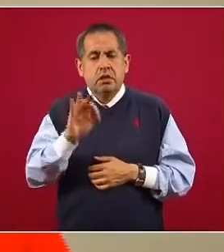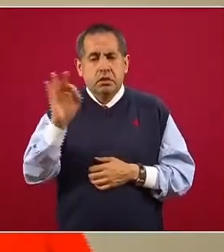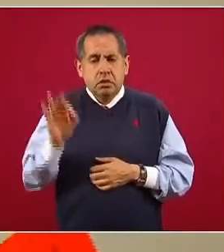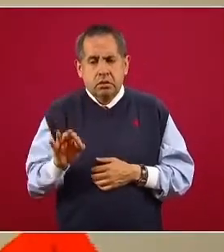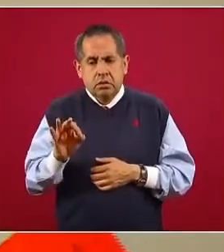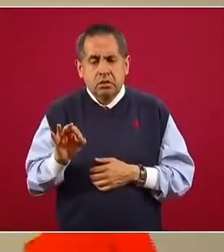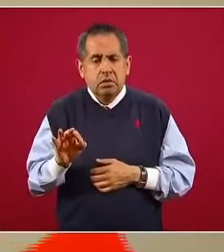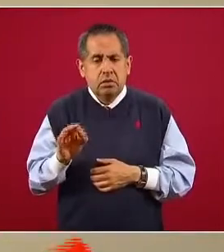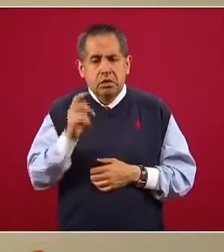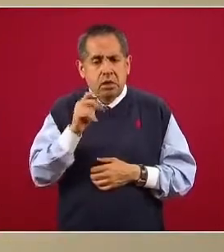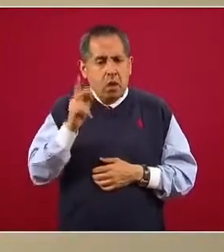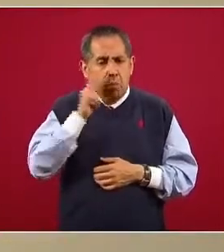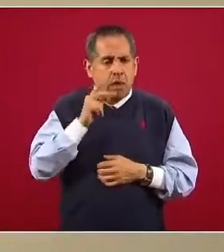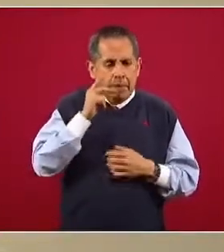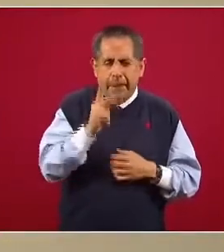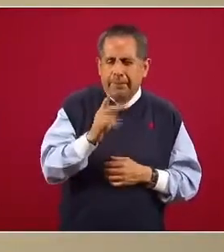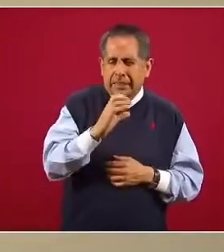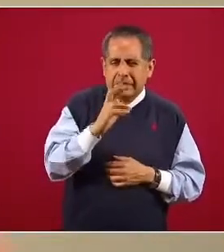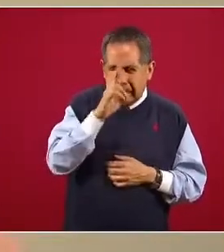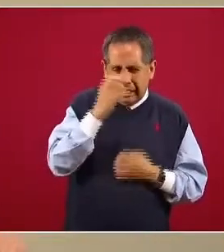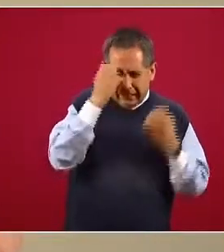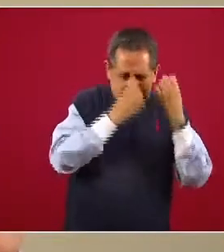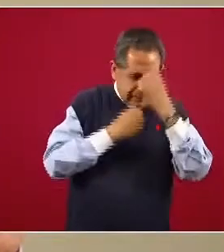0.03% ha tenido una prueba PCR.